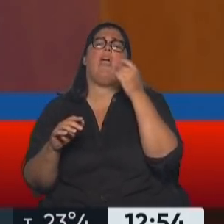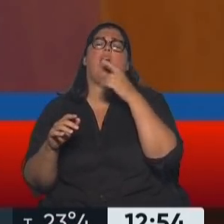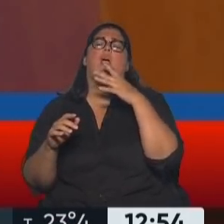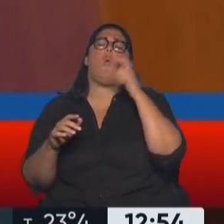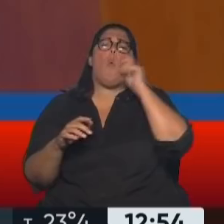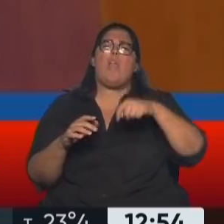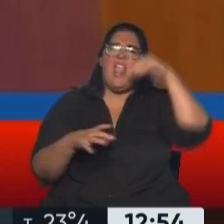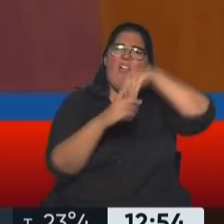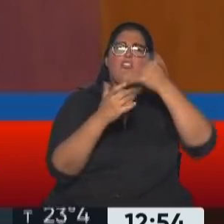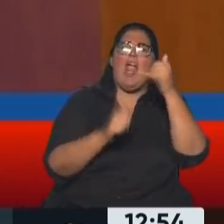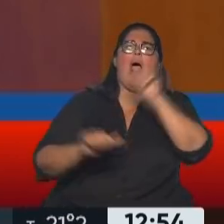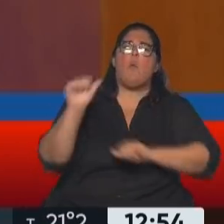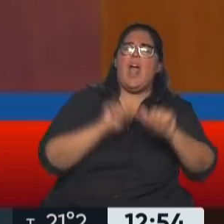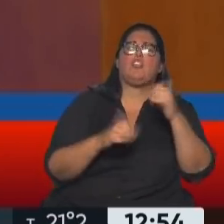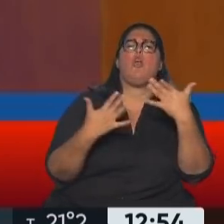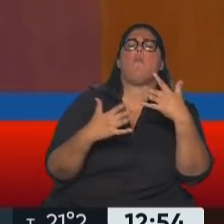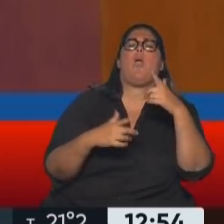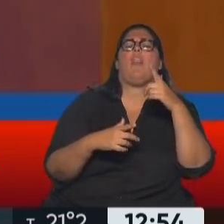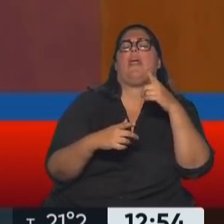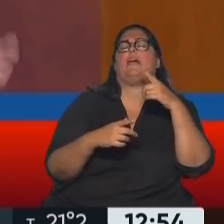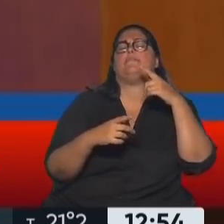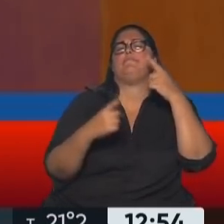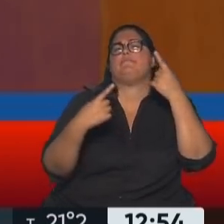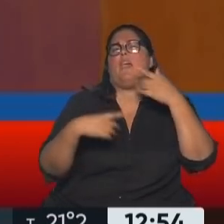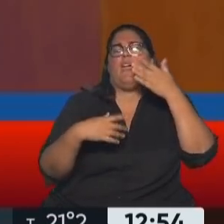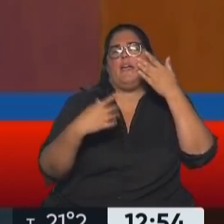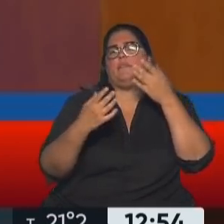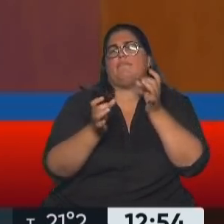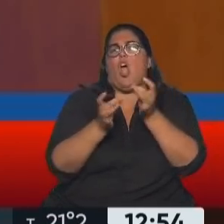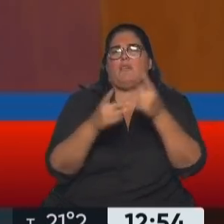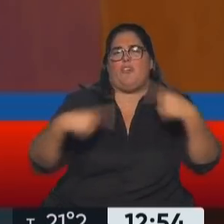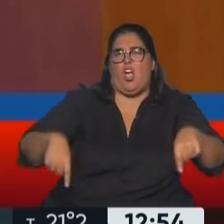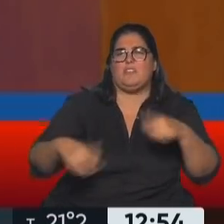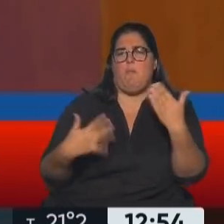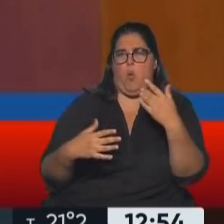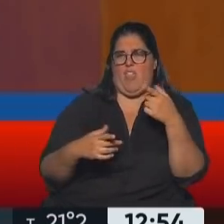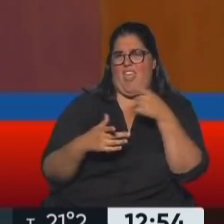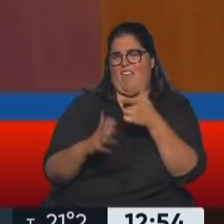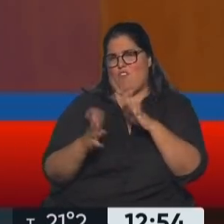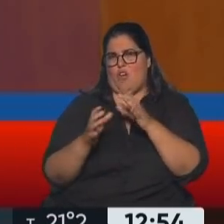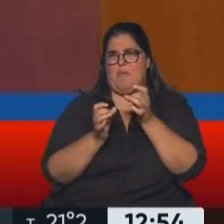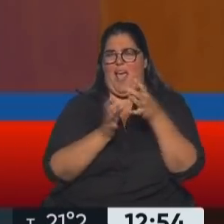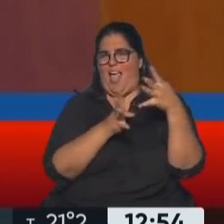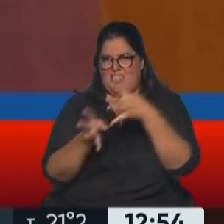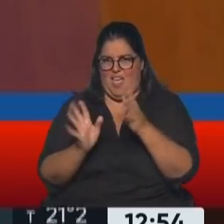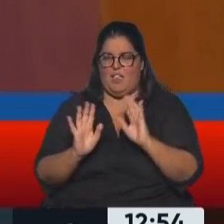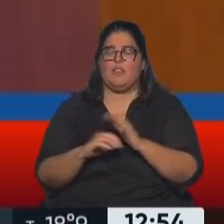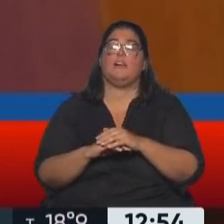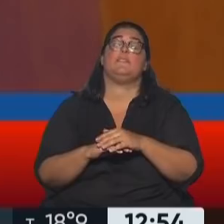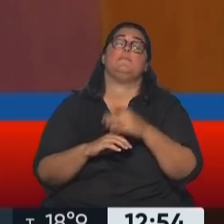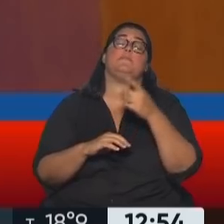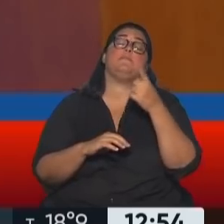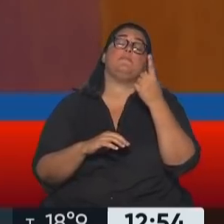que pueden llegar a utilizar armas biológicas. Estas acusaciones, bueno, mutuas, ¿no? Y sobre todo por unos dichos